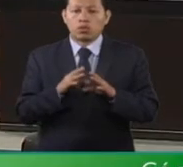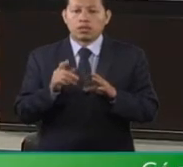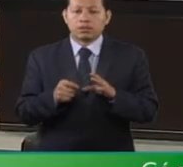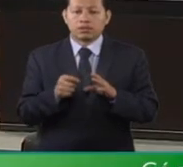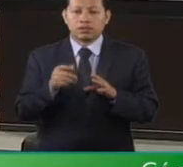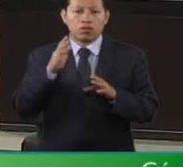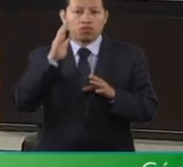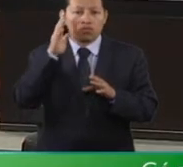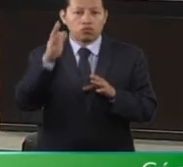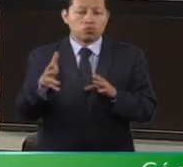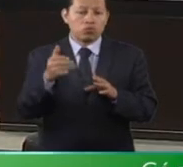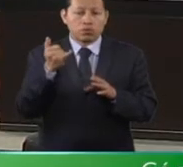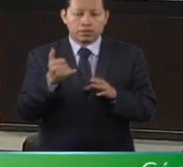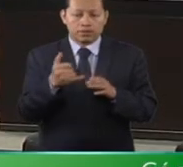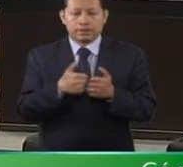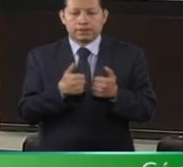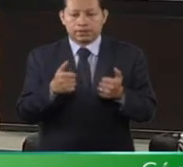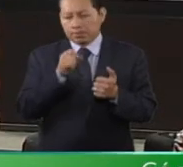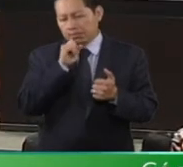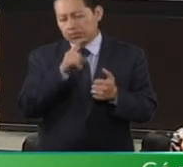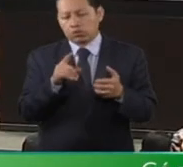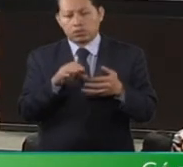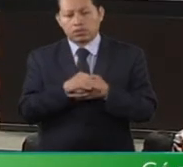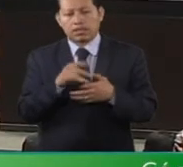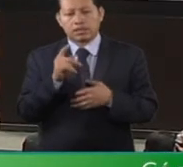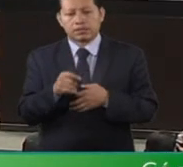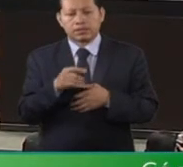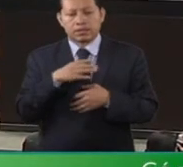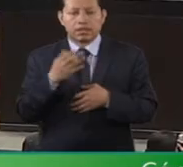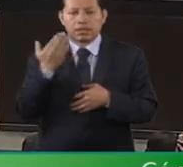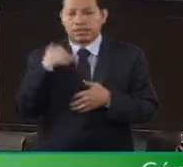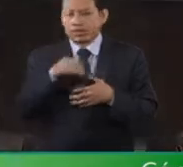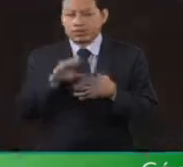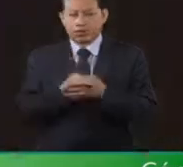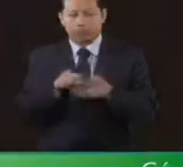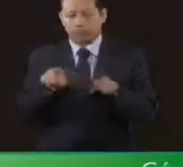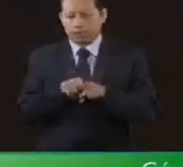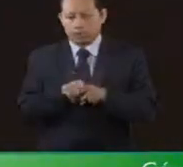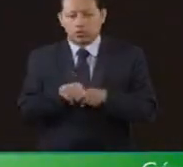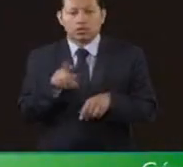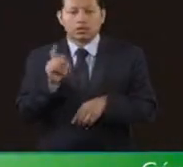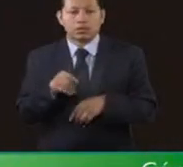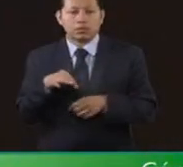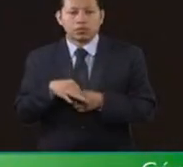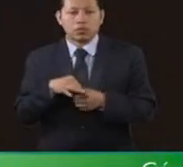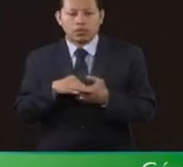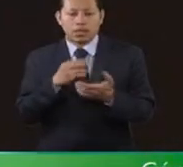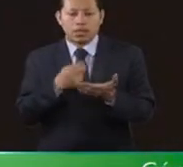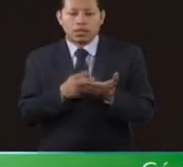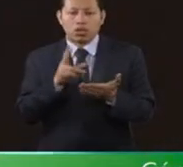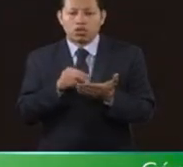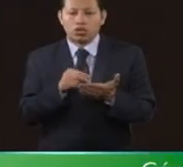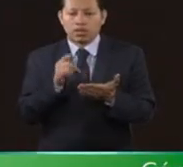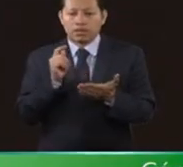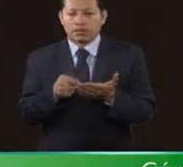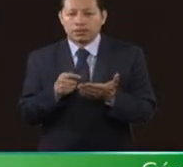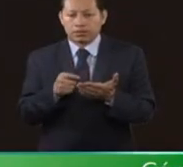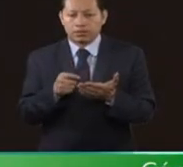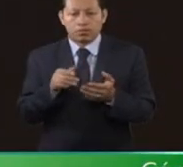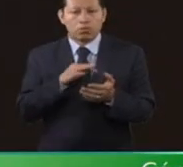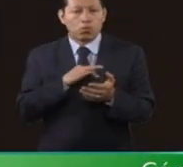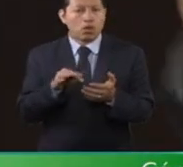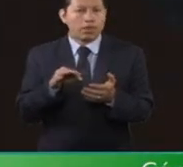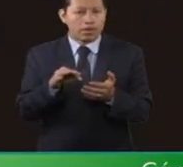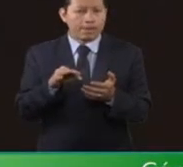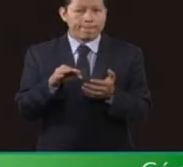del futuro y desde luego dependieron de la separación en el pasado. Votar en contra de este dictamen es hacer